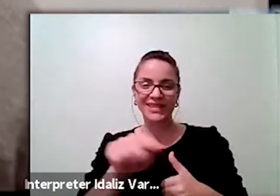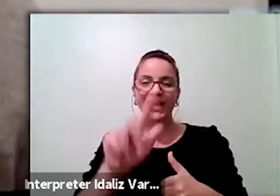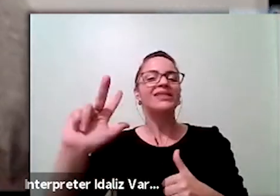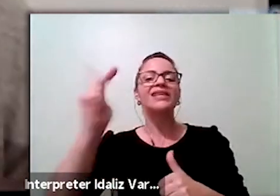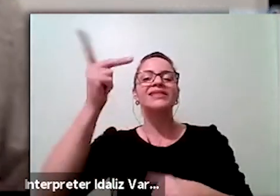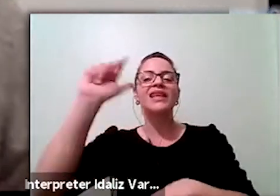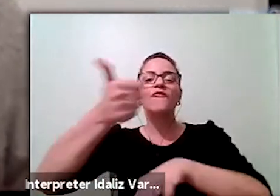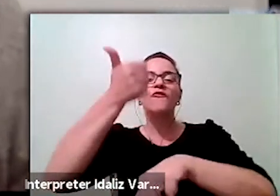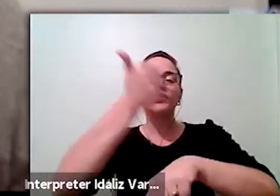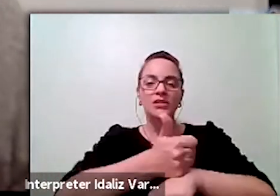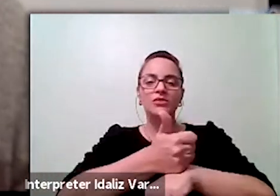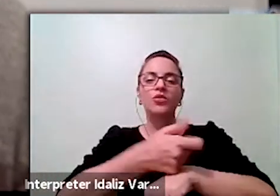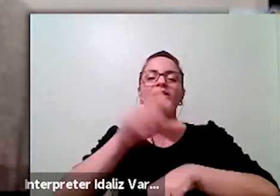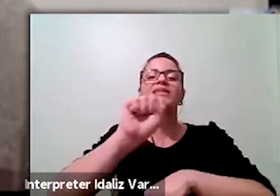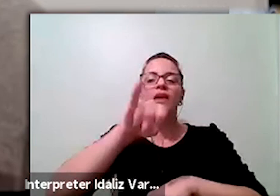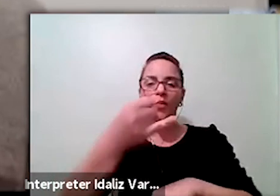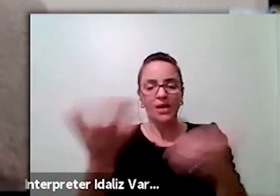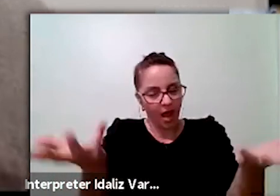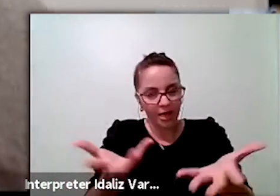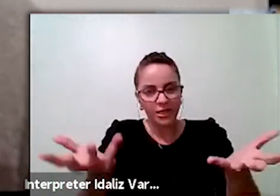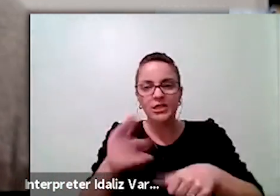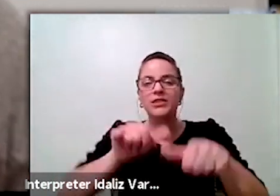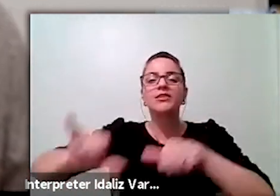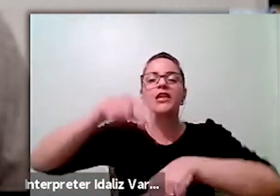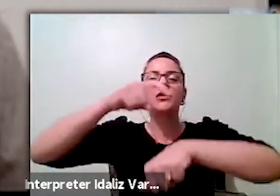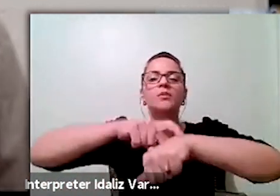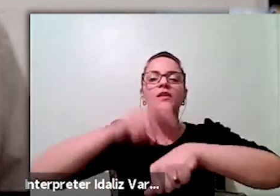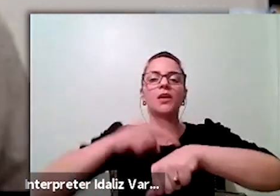próximo martes a esta misma hora por el mismo canal. Así que los vemos